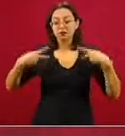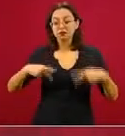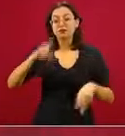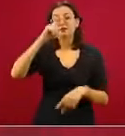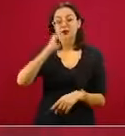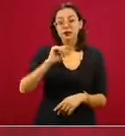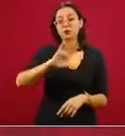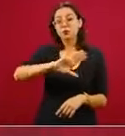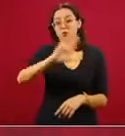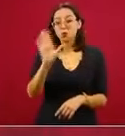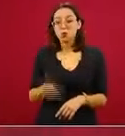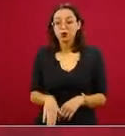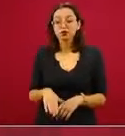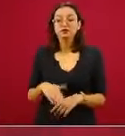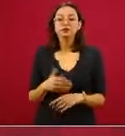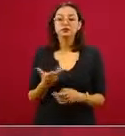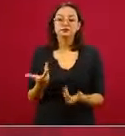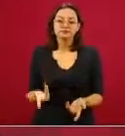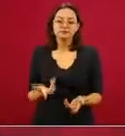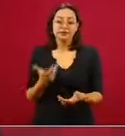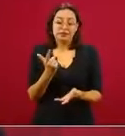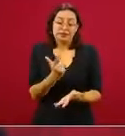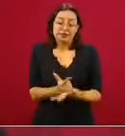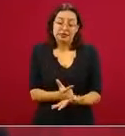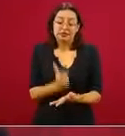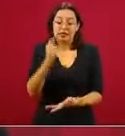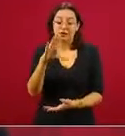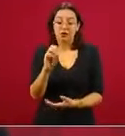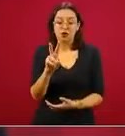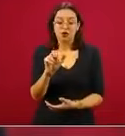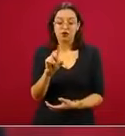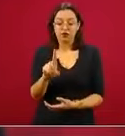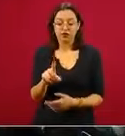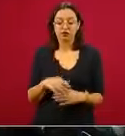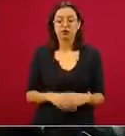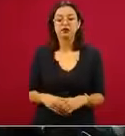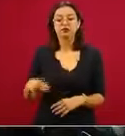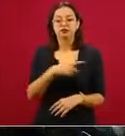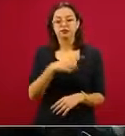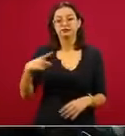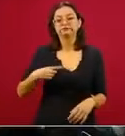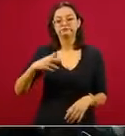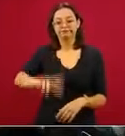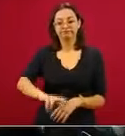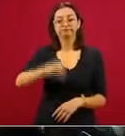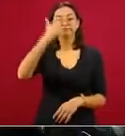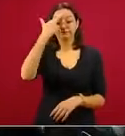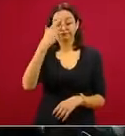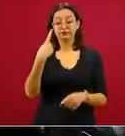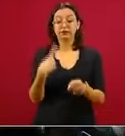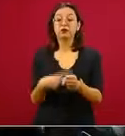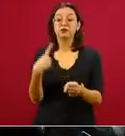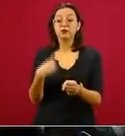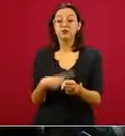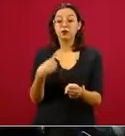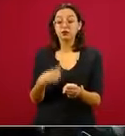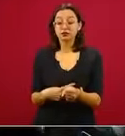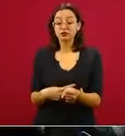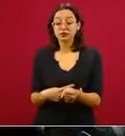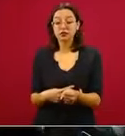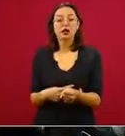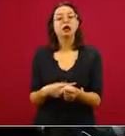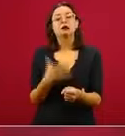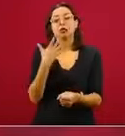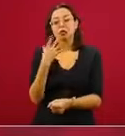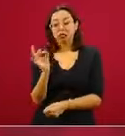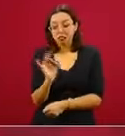lamentable de la vida después de que se ha tenido la forma grave de COVID. Y recordamos a la población que esto es una enfermedad importante que